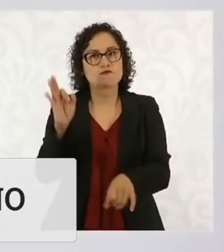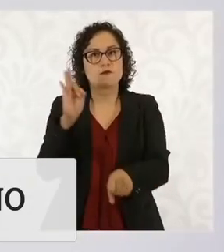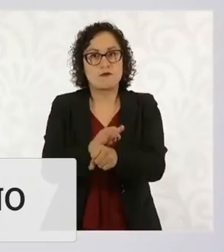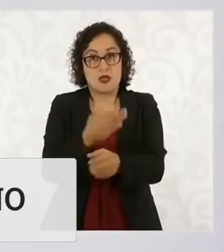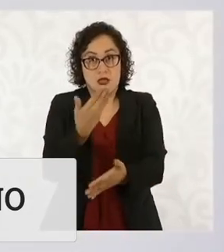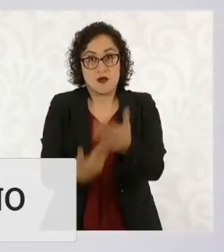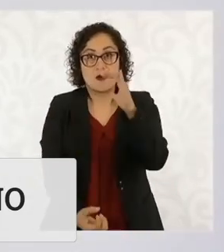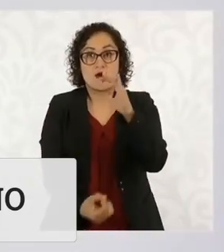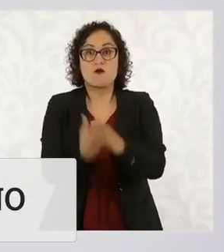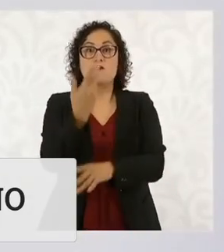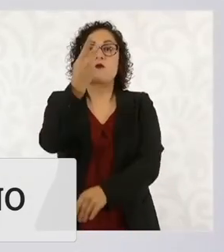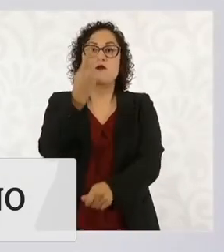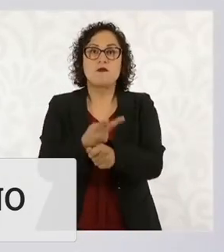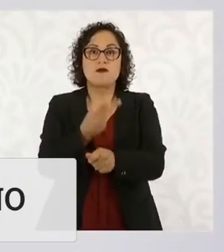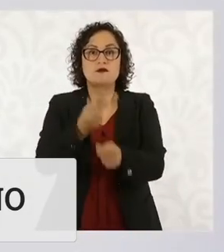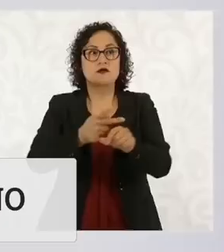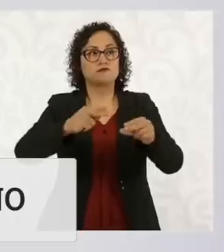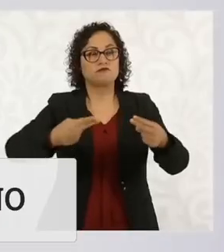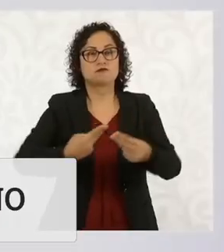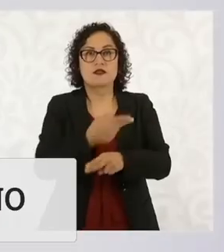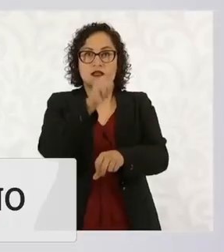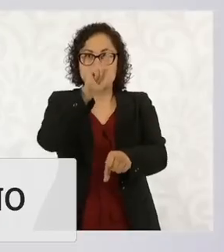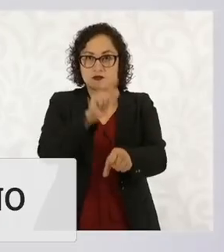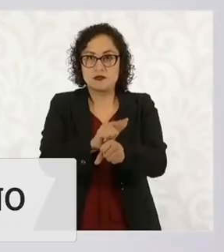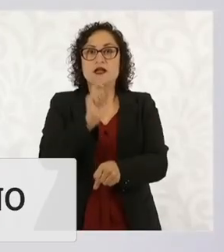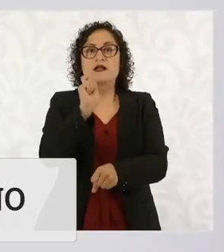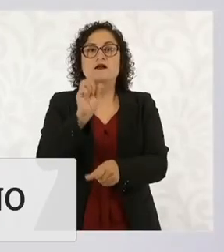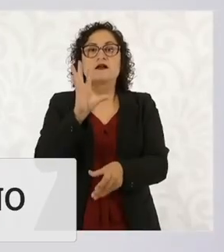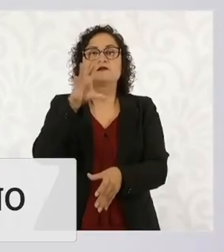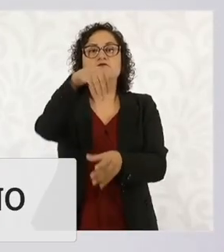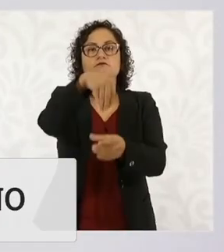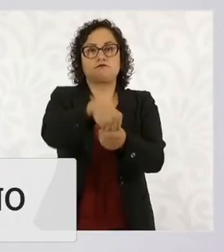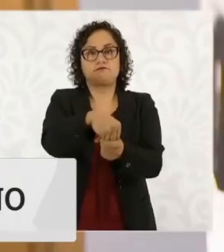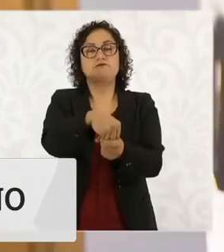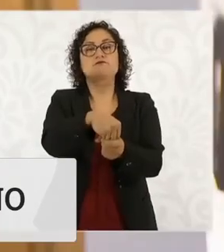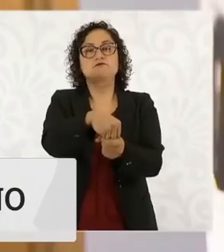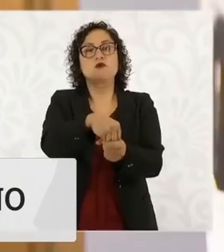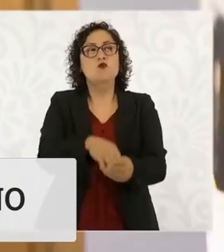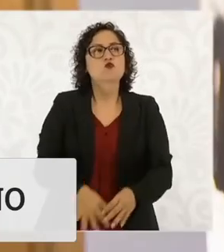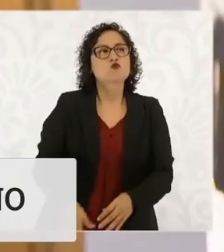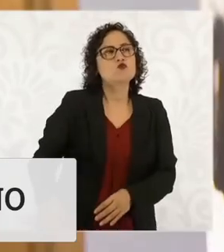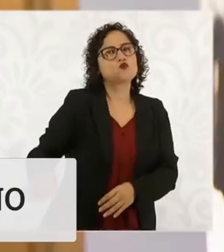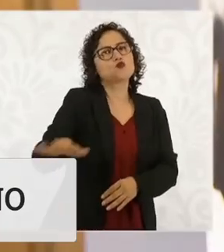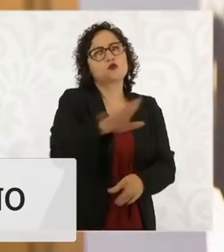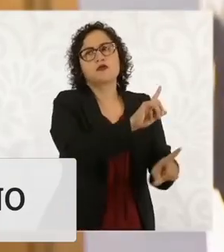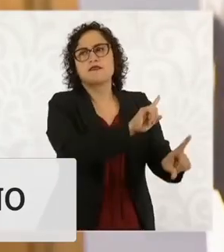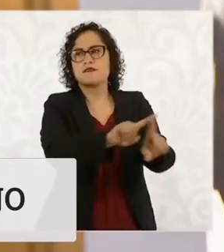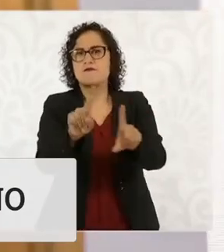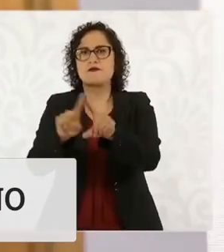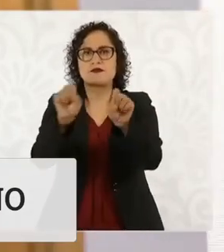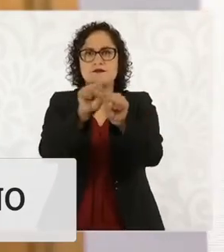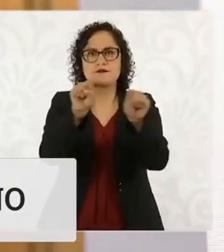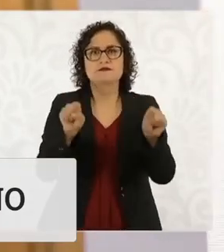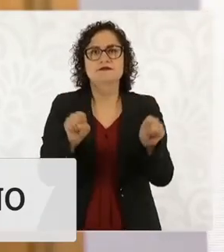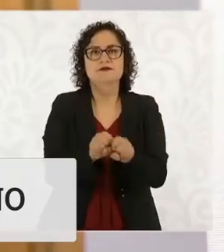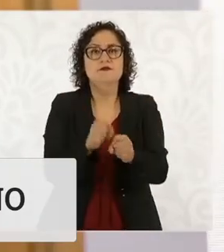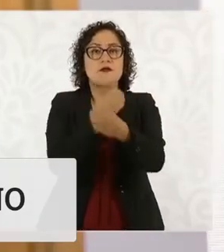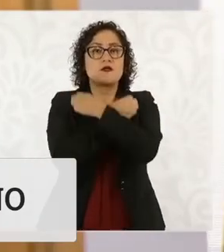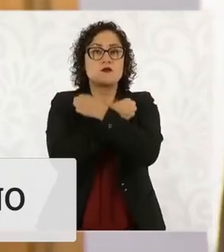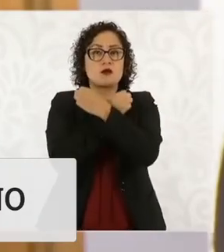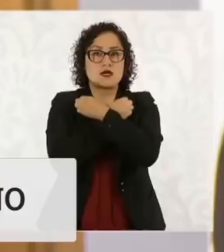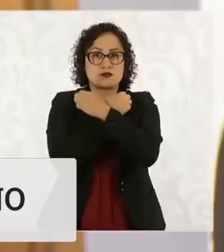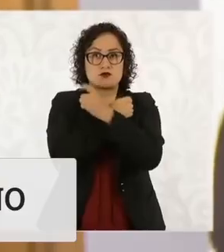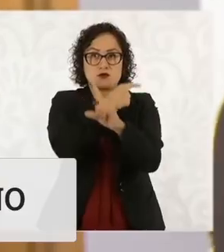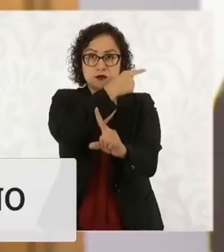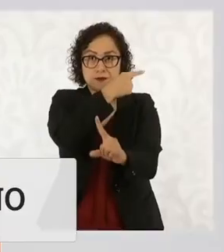el Bachillerato Nacional, que integra y armoniza todos los sistemas de educación media